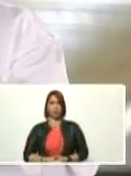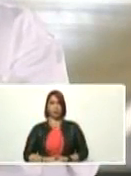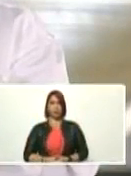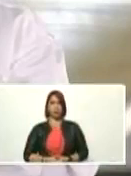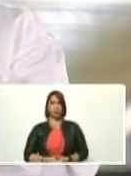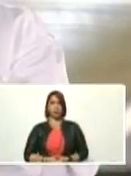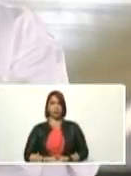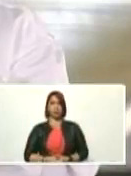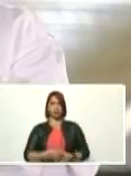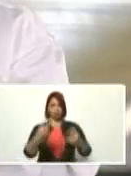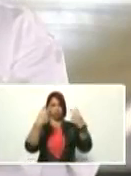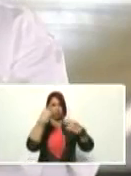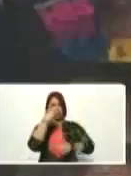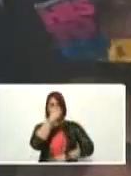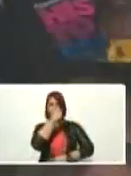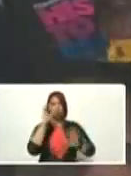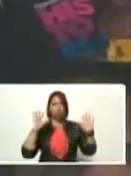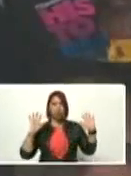Mírenme los ojos.